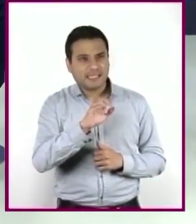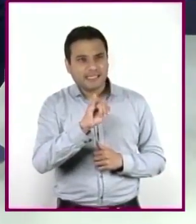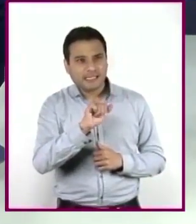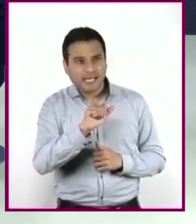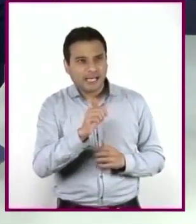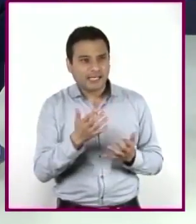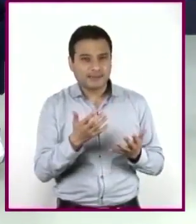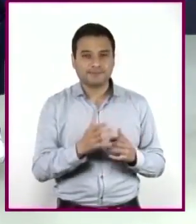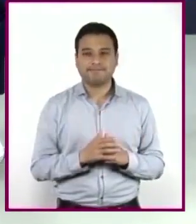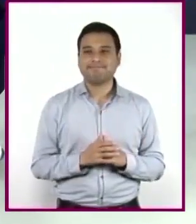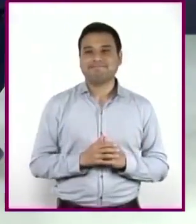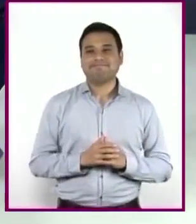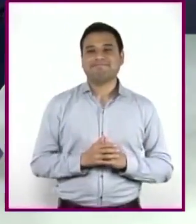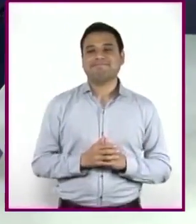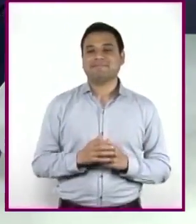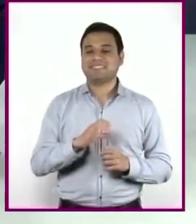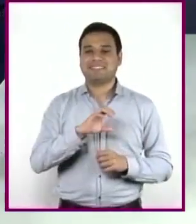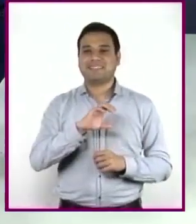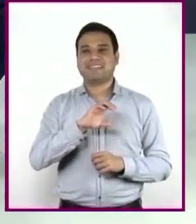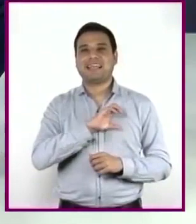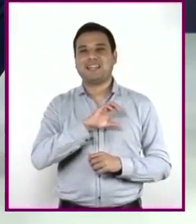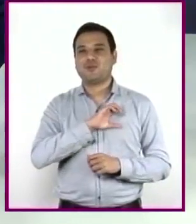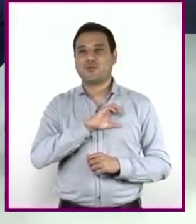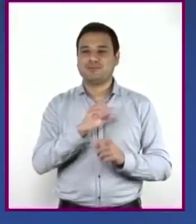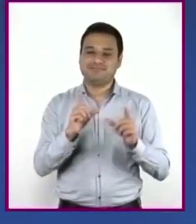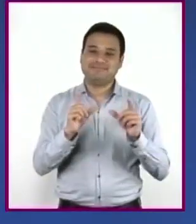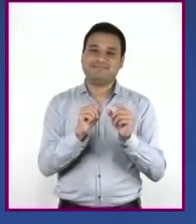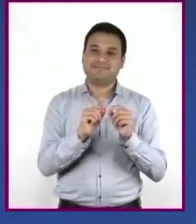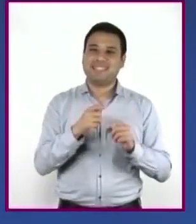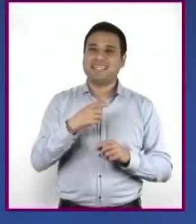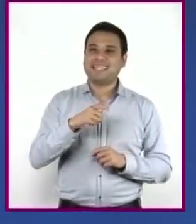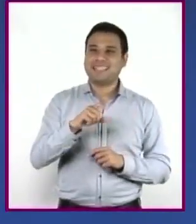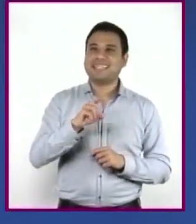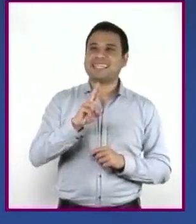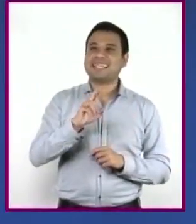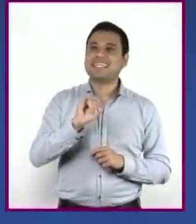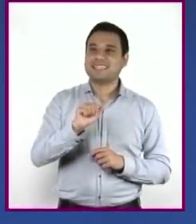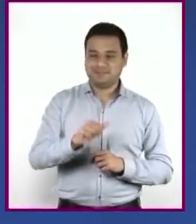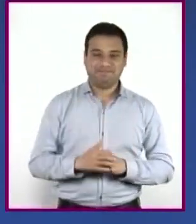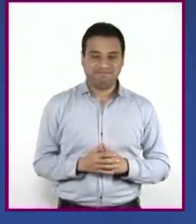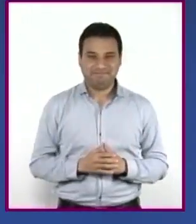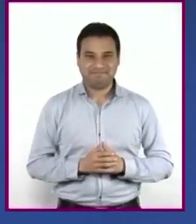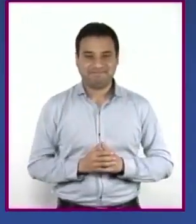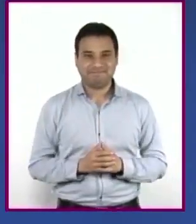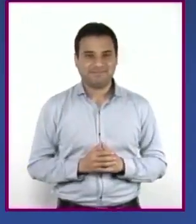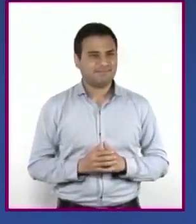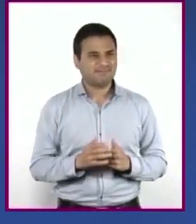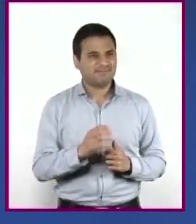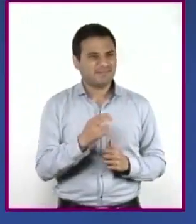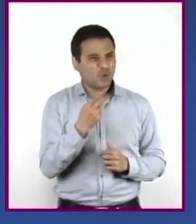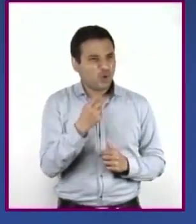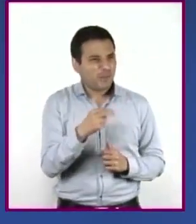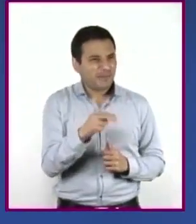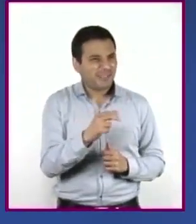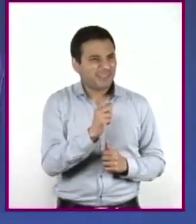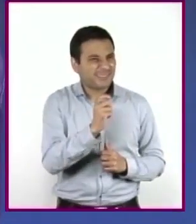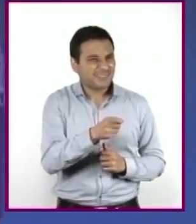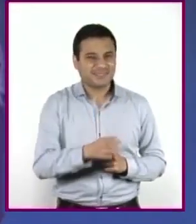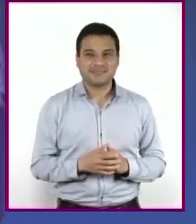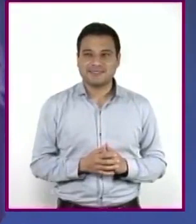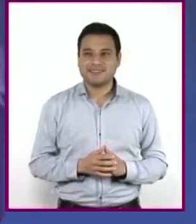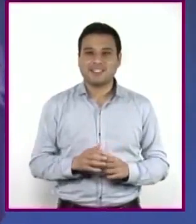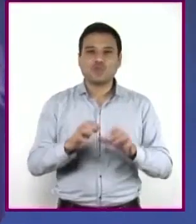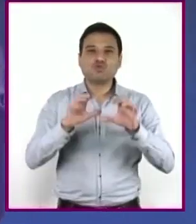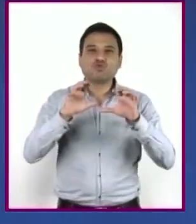es un, como te dicen tus amigos? Así me dicen mis amigos. Mi nombre completo es Kia Huitzi. Kia Huitzi. ¿Y qué significa